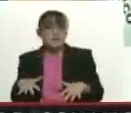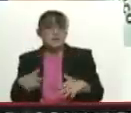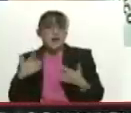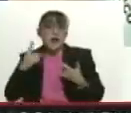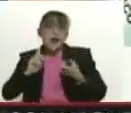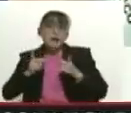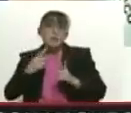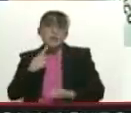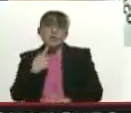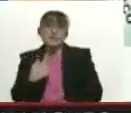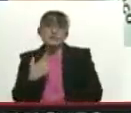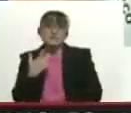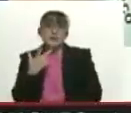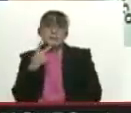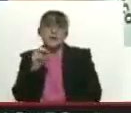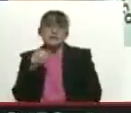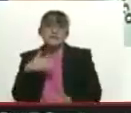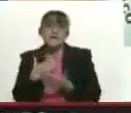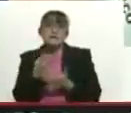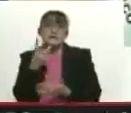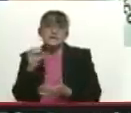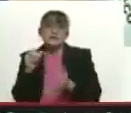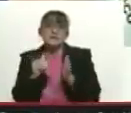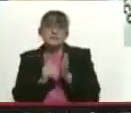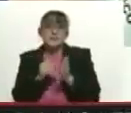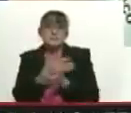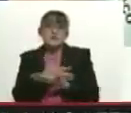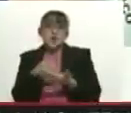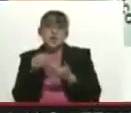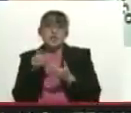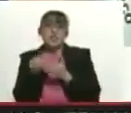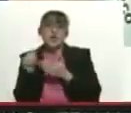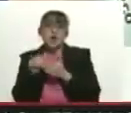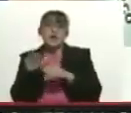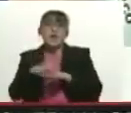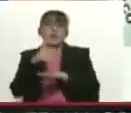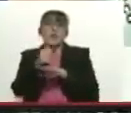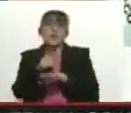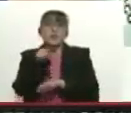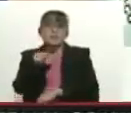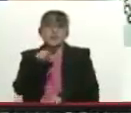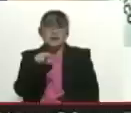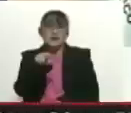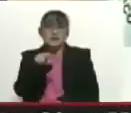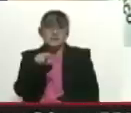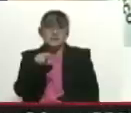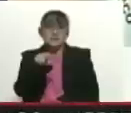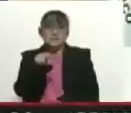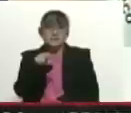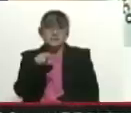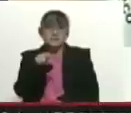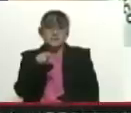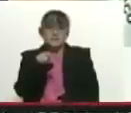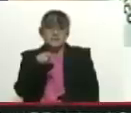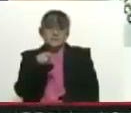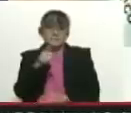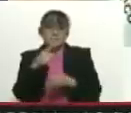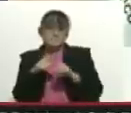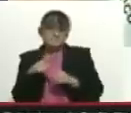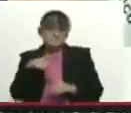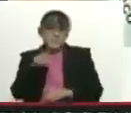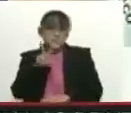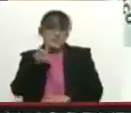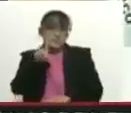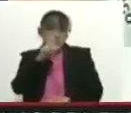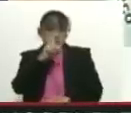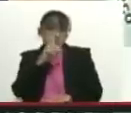algunos expertos, de 20 a 30 mil millones de dólares producto de esa acción, nada más y nada menos, hace, calculen ustedes, 21